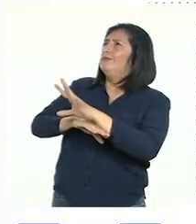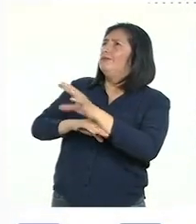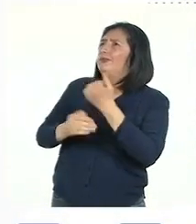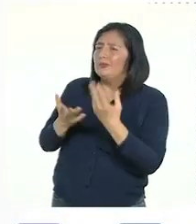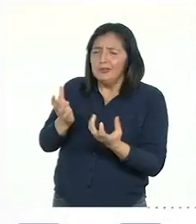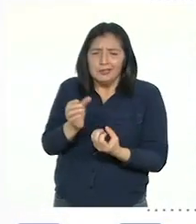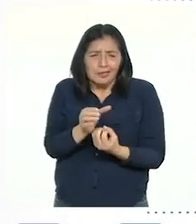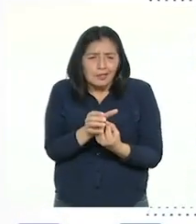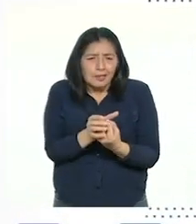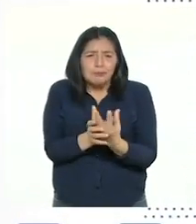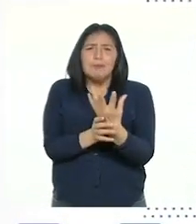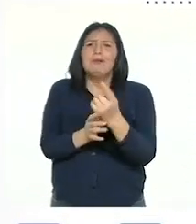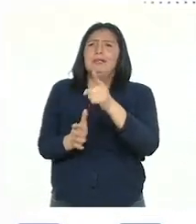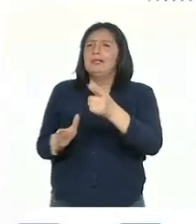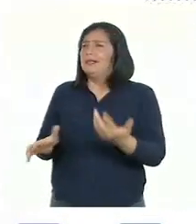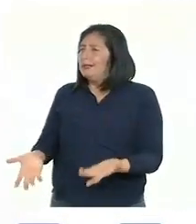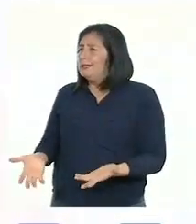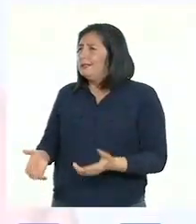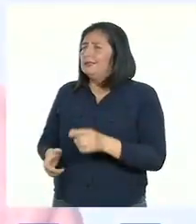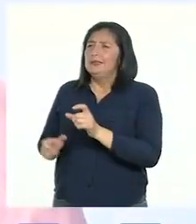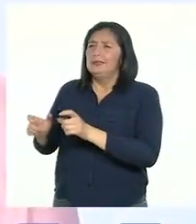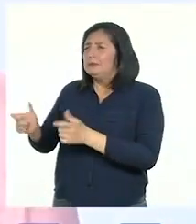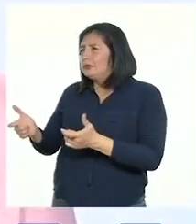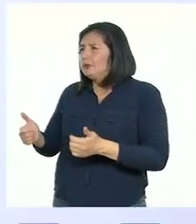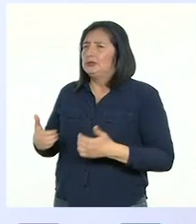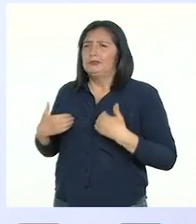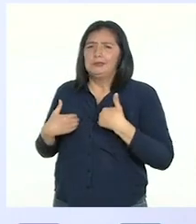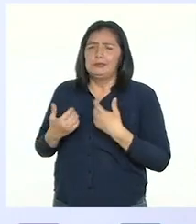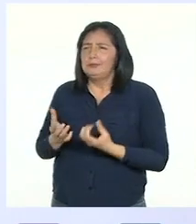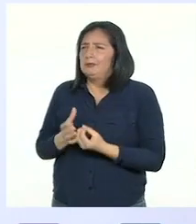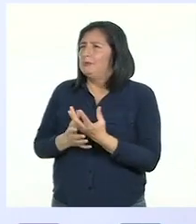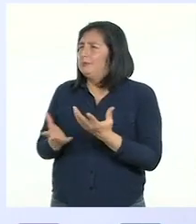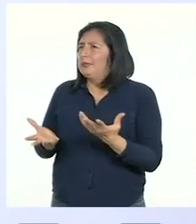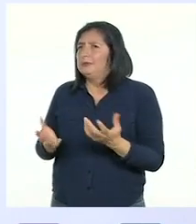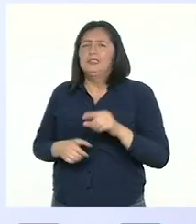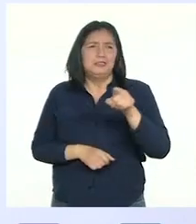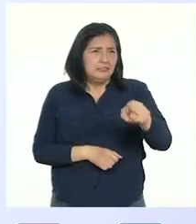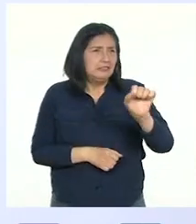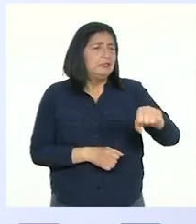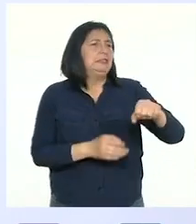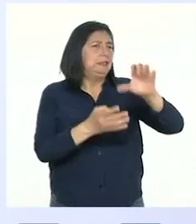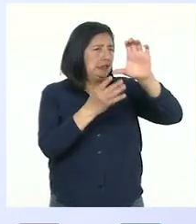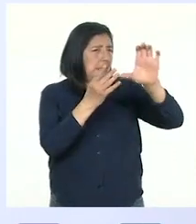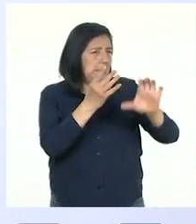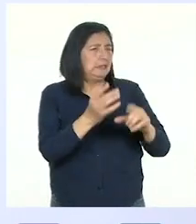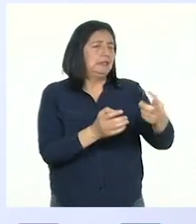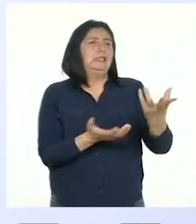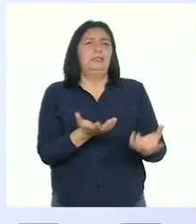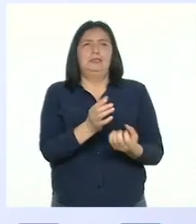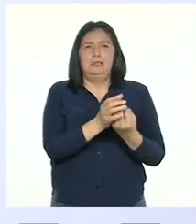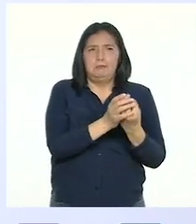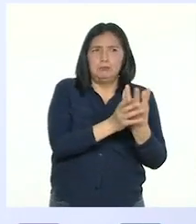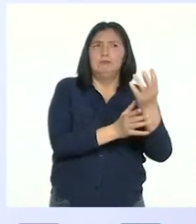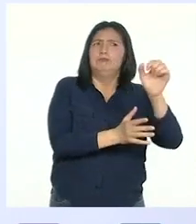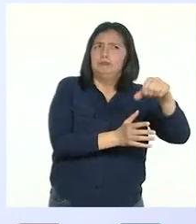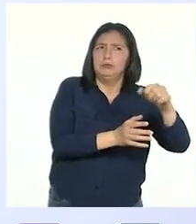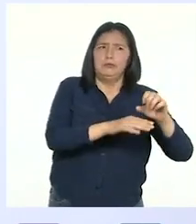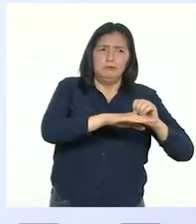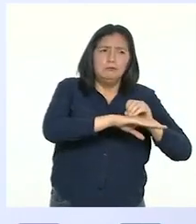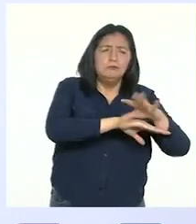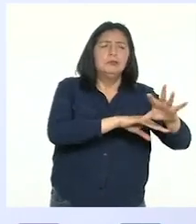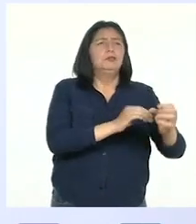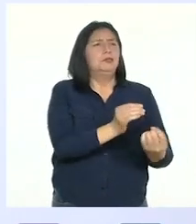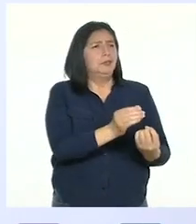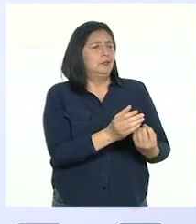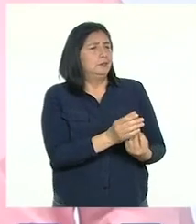de la primavera en los seres vivos? Así es, Patricia. Todas estas características de la primavera influyen mucho en las